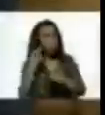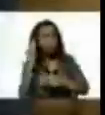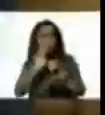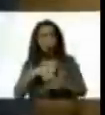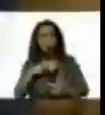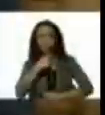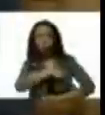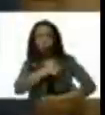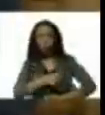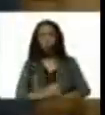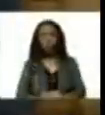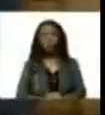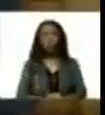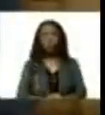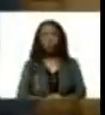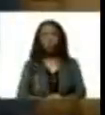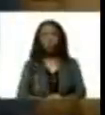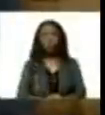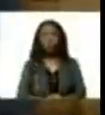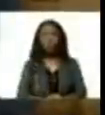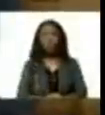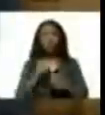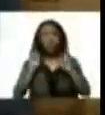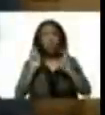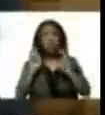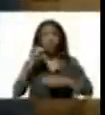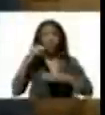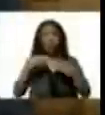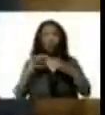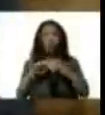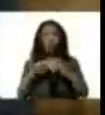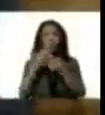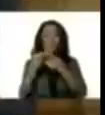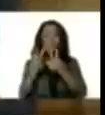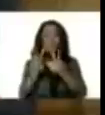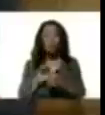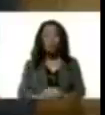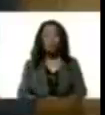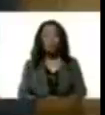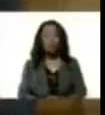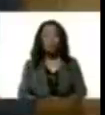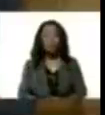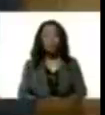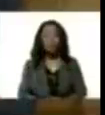protocolo en condiciones normales de paz.